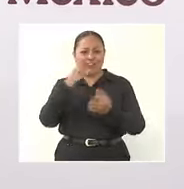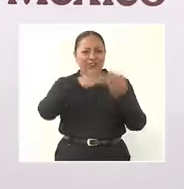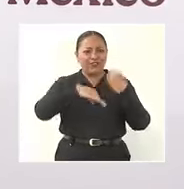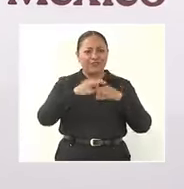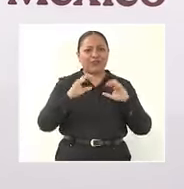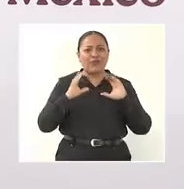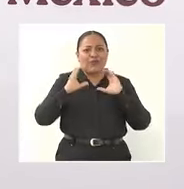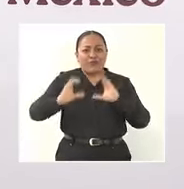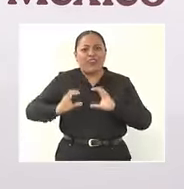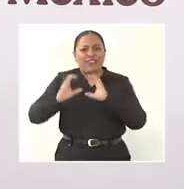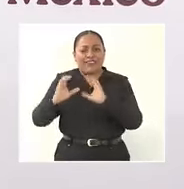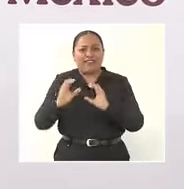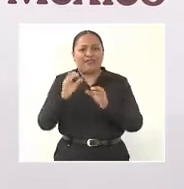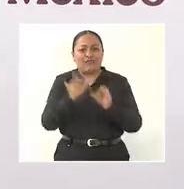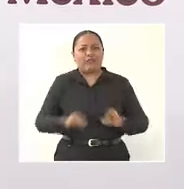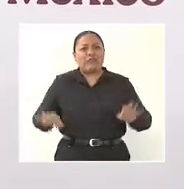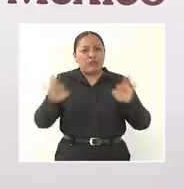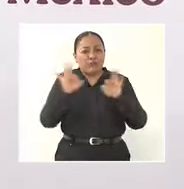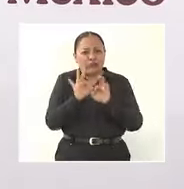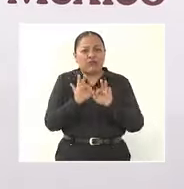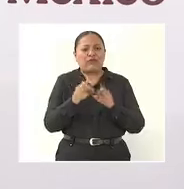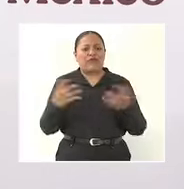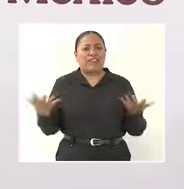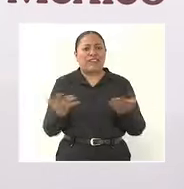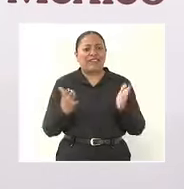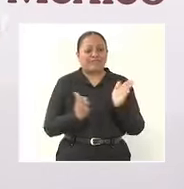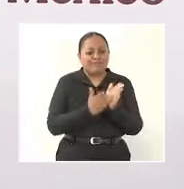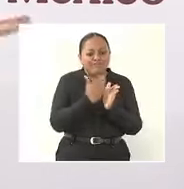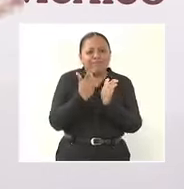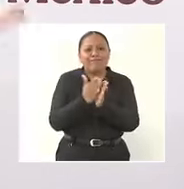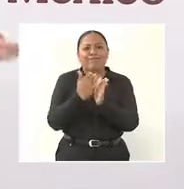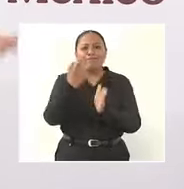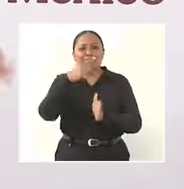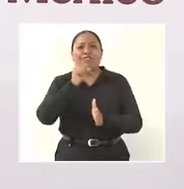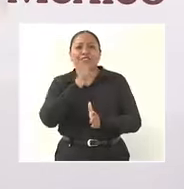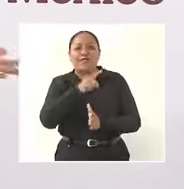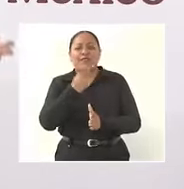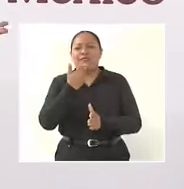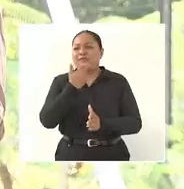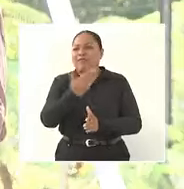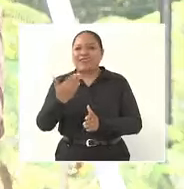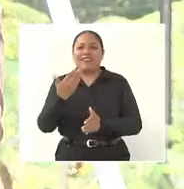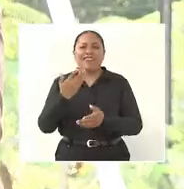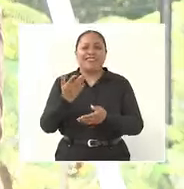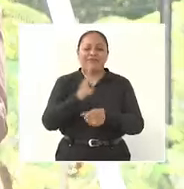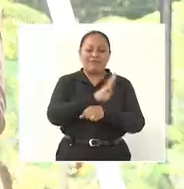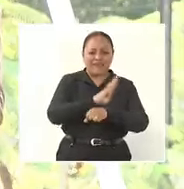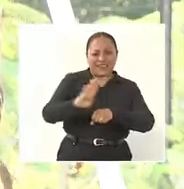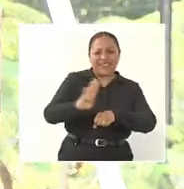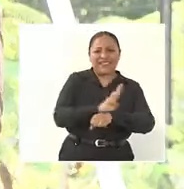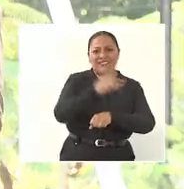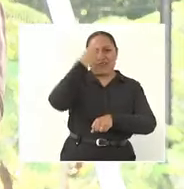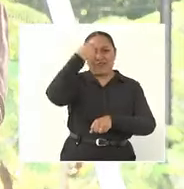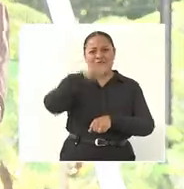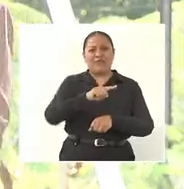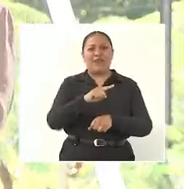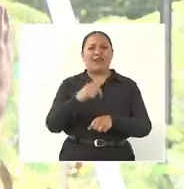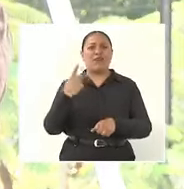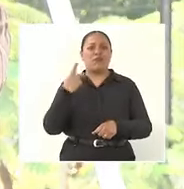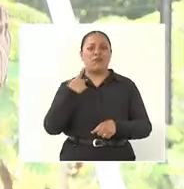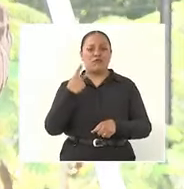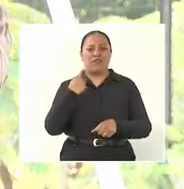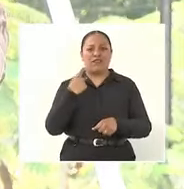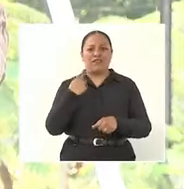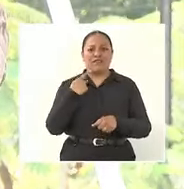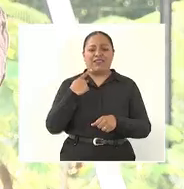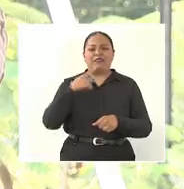ser una movilidad que también nos brinde bienestar y que esté dentro de esta política ambiental y ecológica